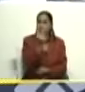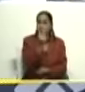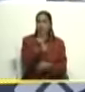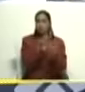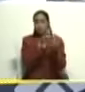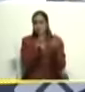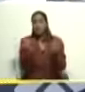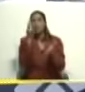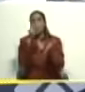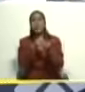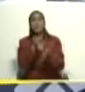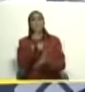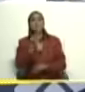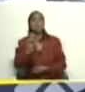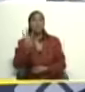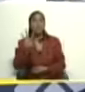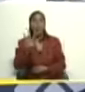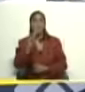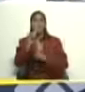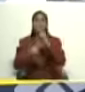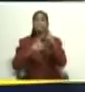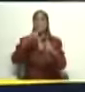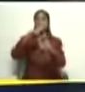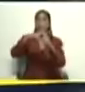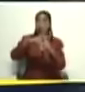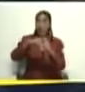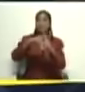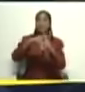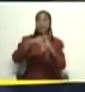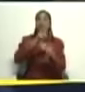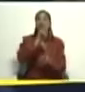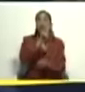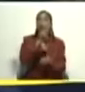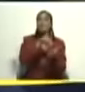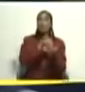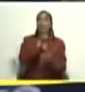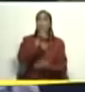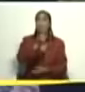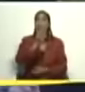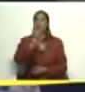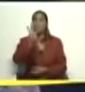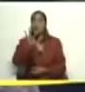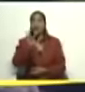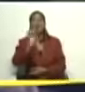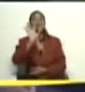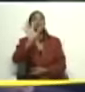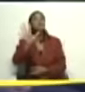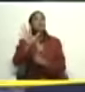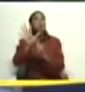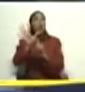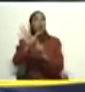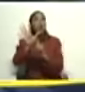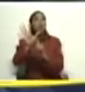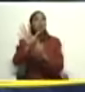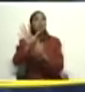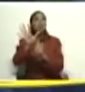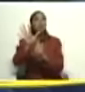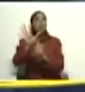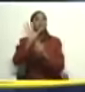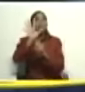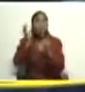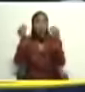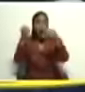Y a ese concepto le sumamos entonces, en el 2023, los 5 consensos, bien conocidos, bien